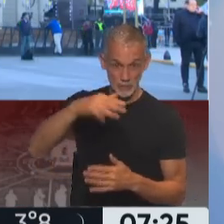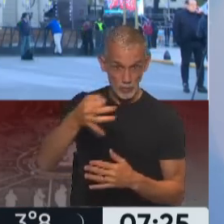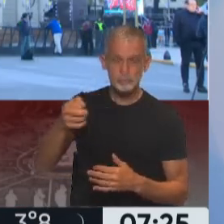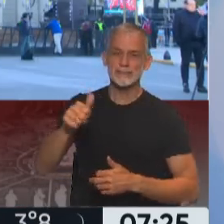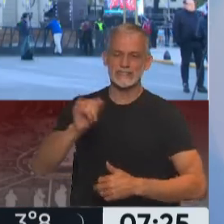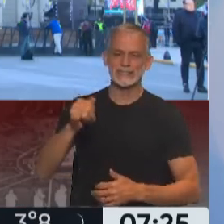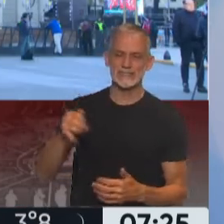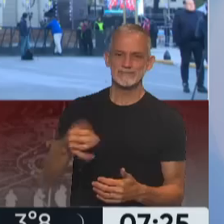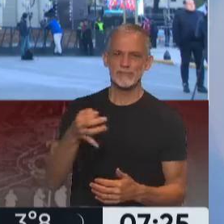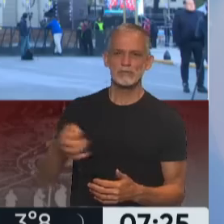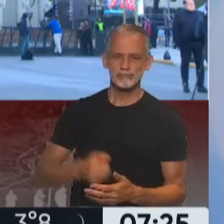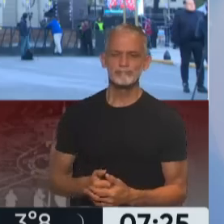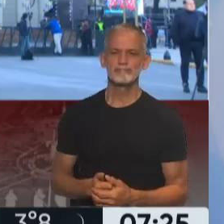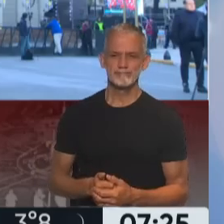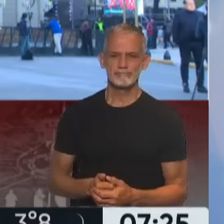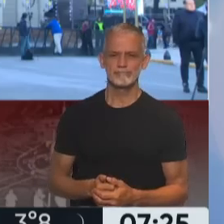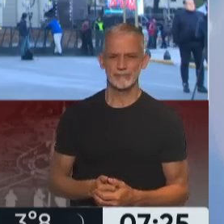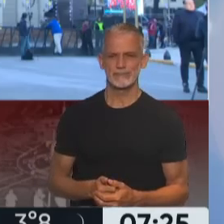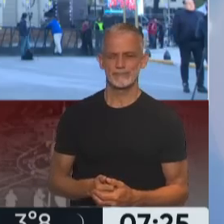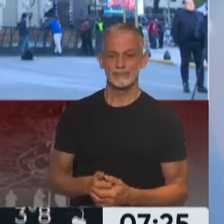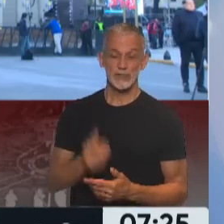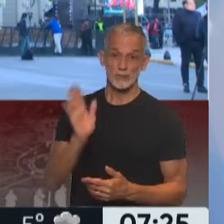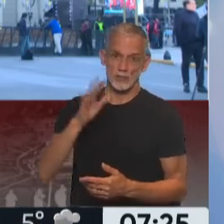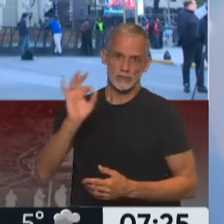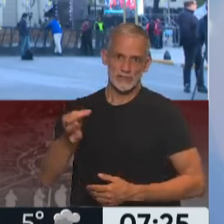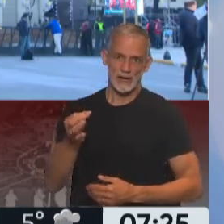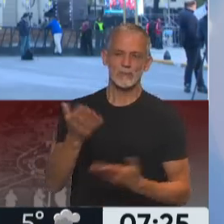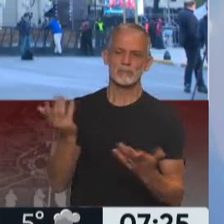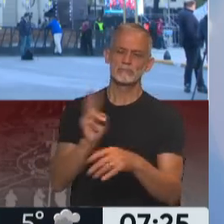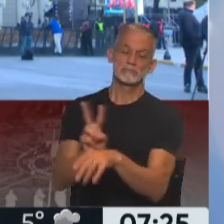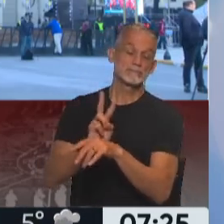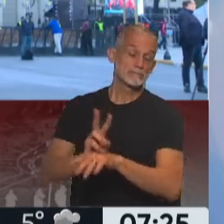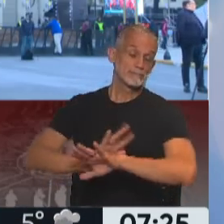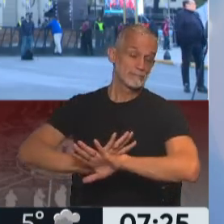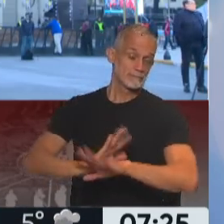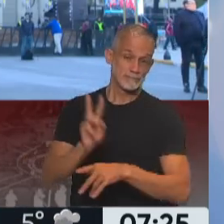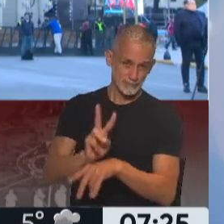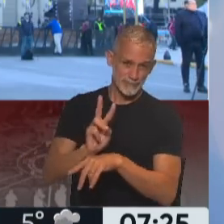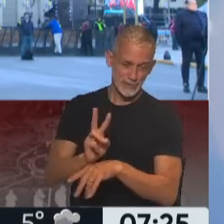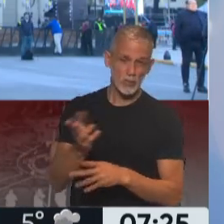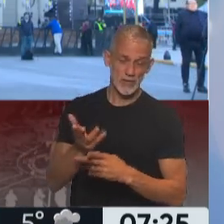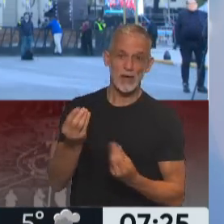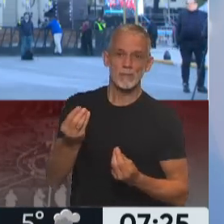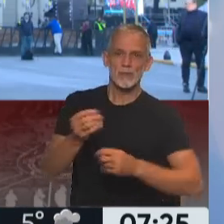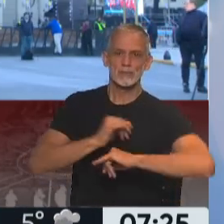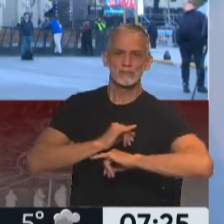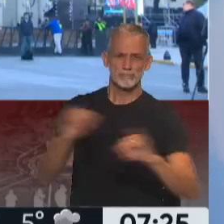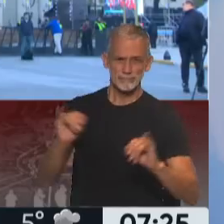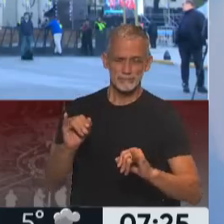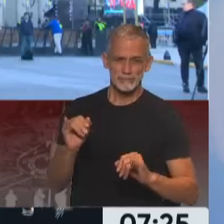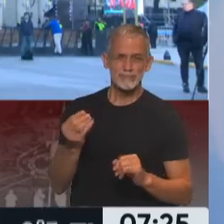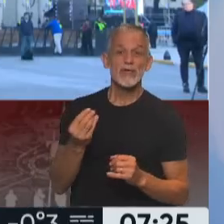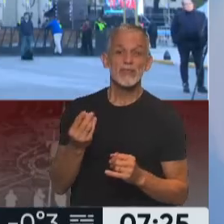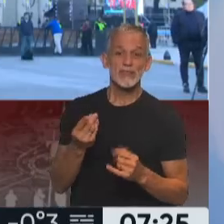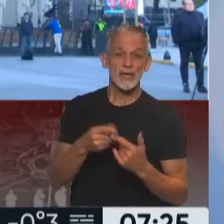es ahí. Me parece que ese es el lugar. Y además, todos saben la medida de seguridad que se han tomado luego de un anuncio